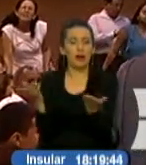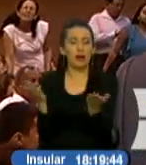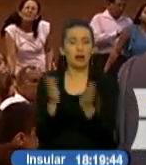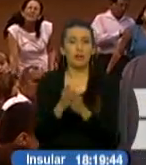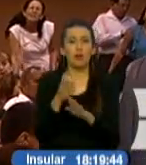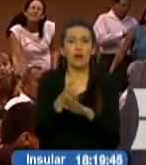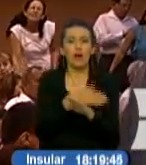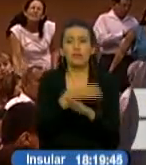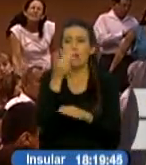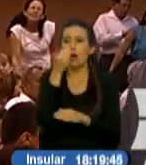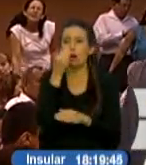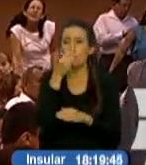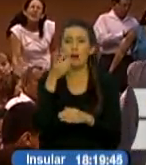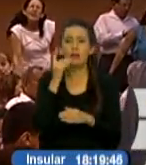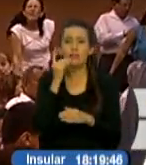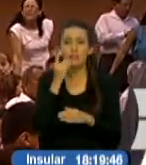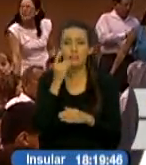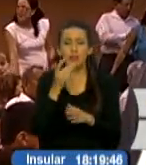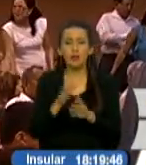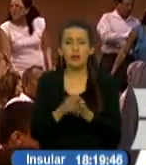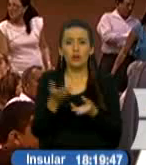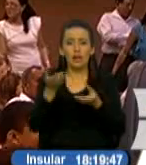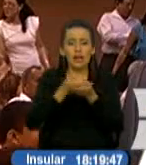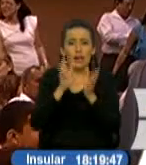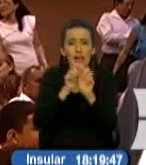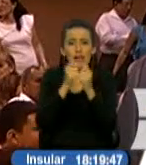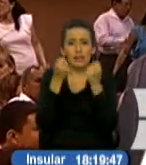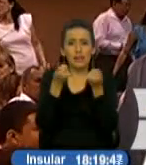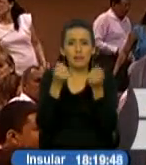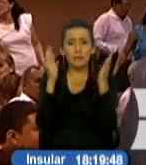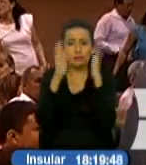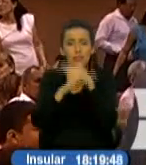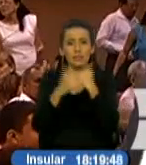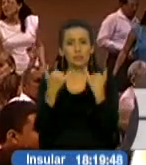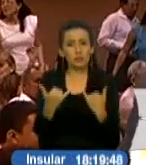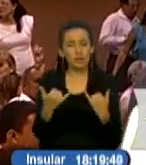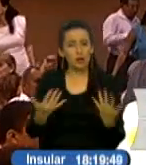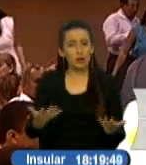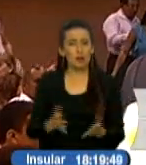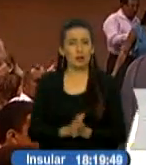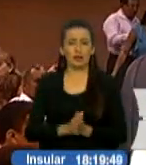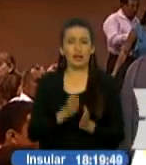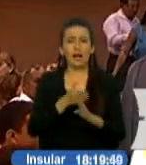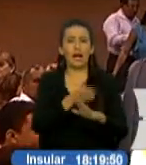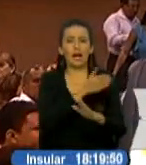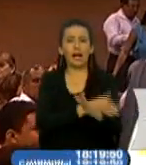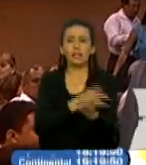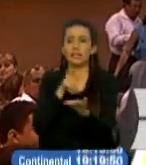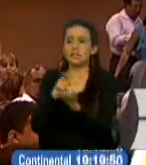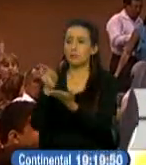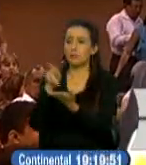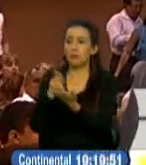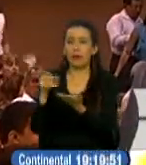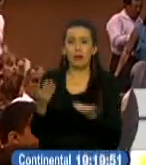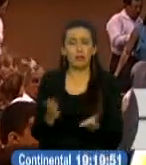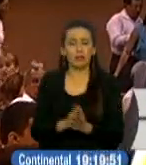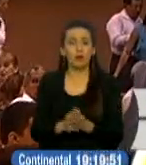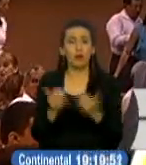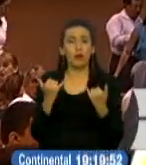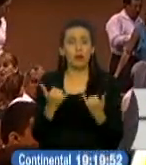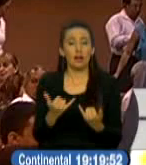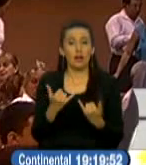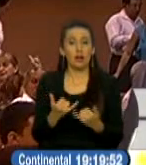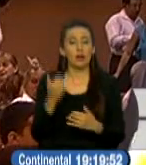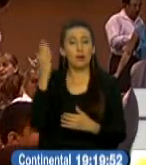que es el desayuno escolar, libros gratuitos, totalmente diferente. En los actuales momentos se da todo este beneficio y es ahí donde el